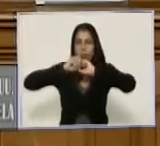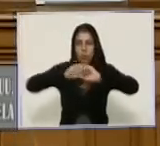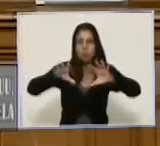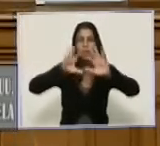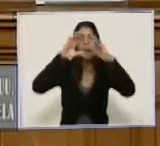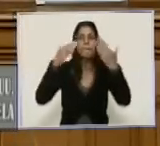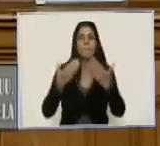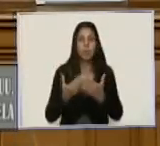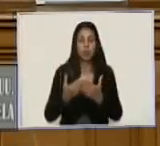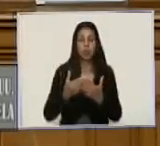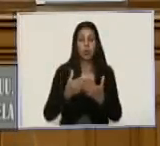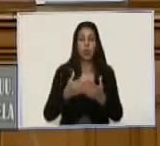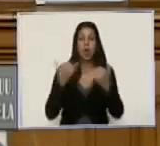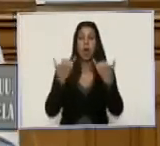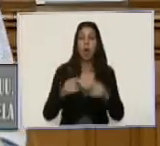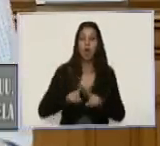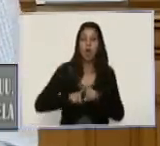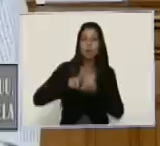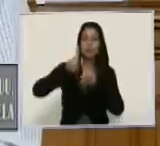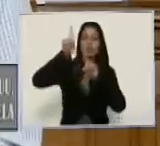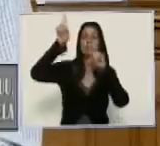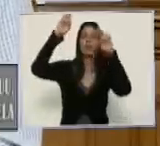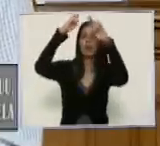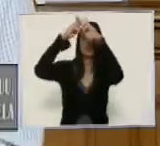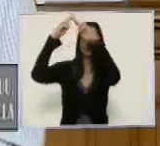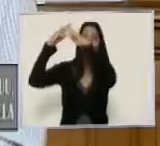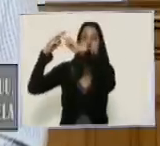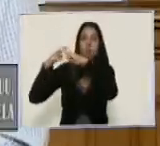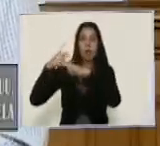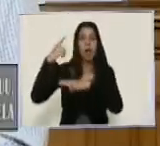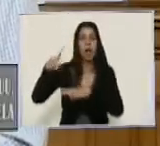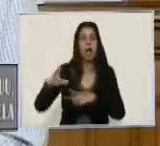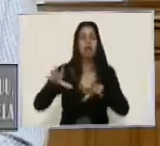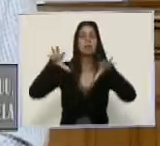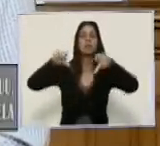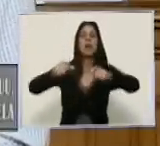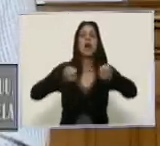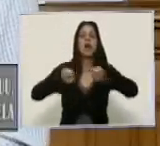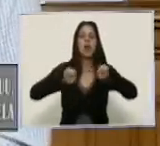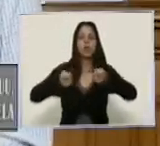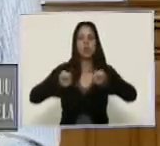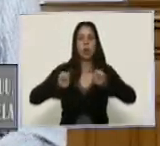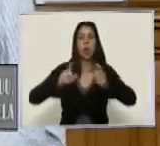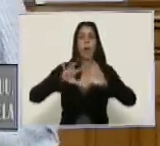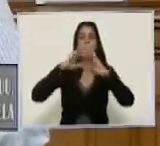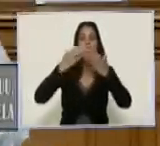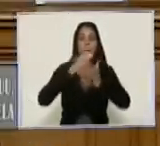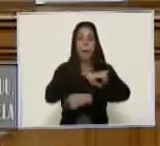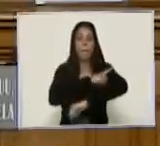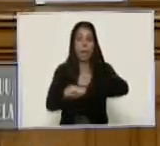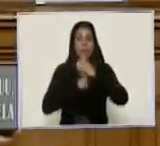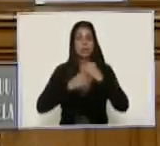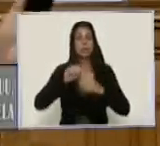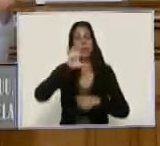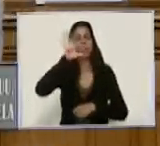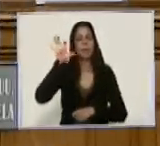satélites y las nuevas potencias emergentes, sino que incluso ya cualquier